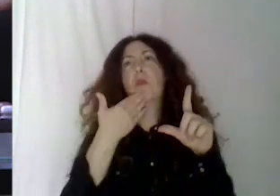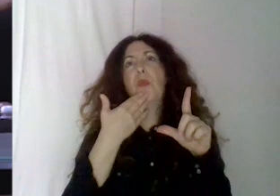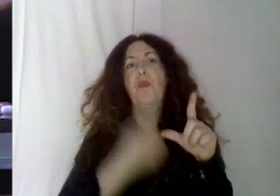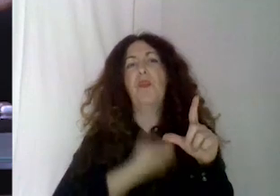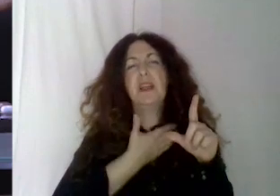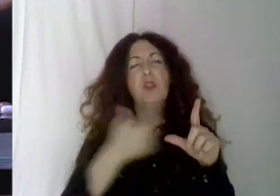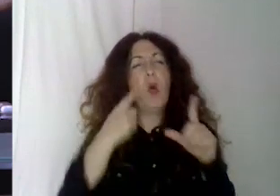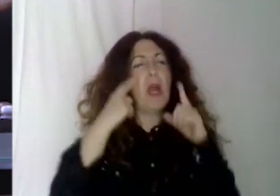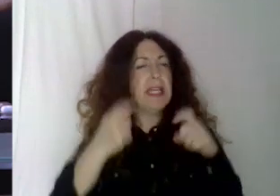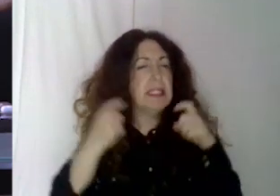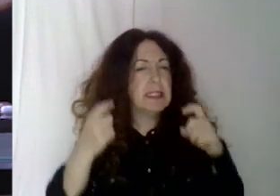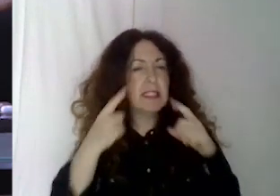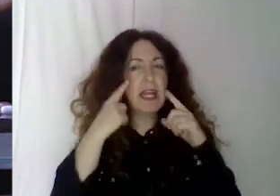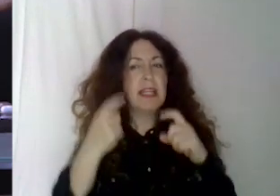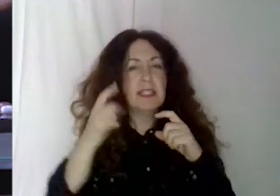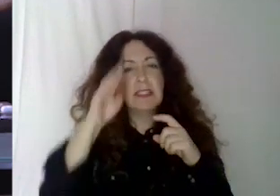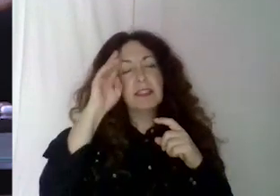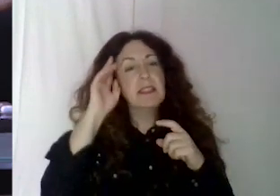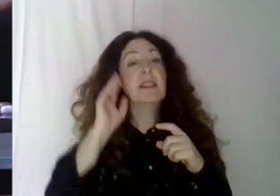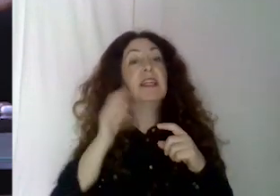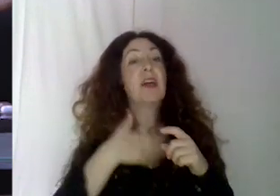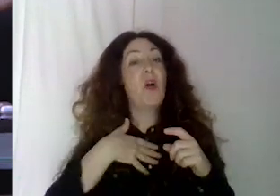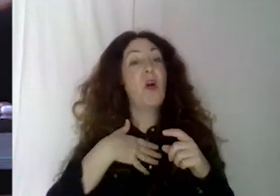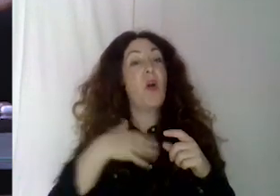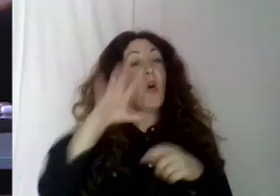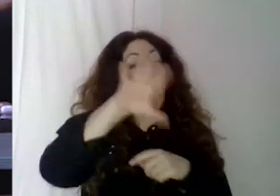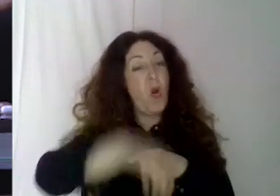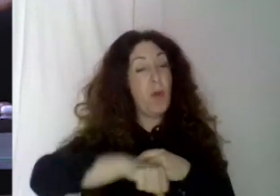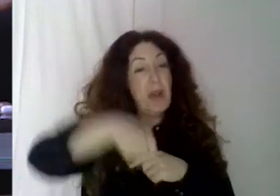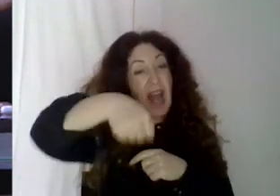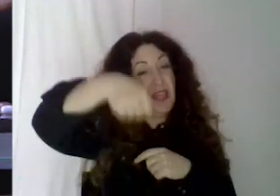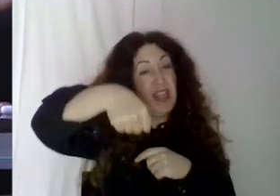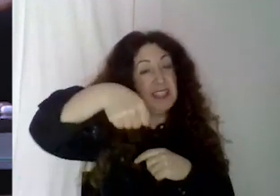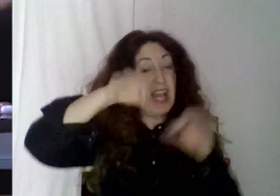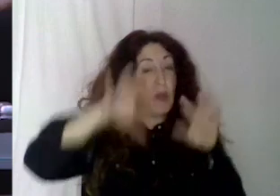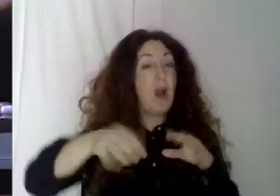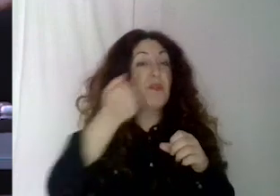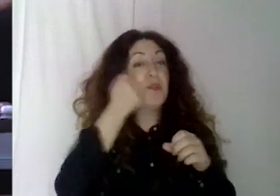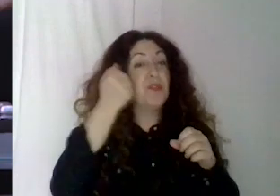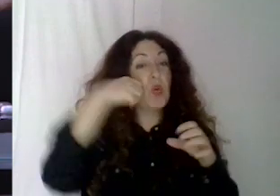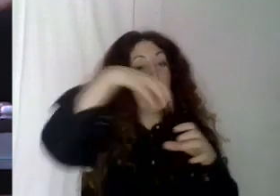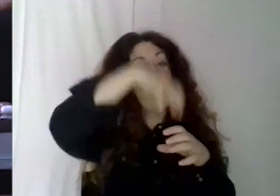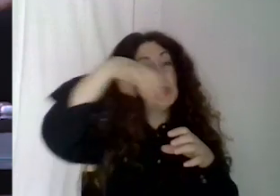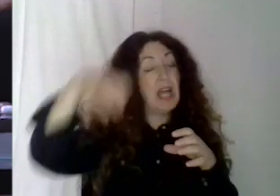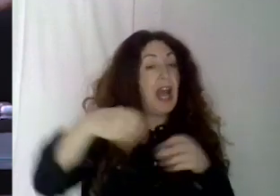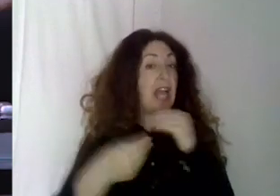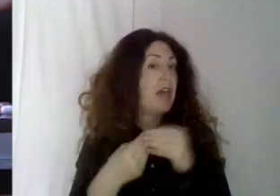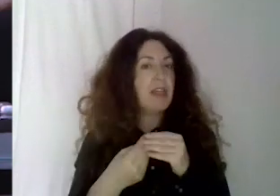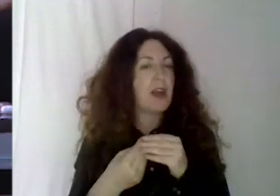creación del mercado del arte. Empiezan a haber compradores, vendedores, gentes que